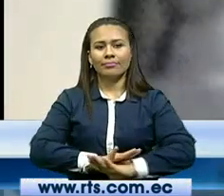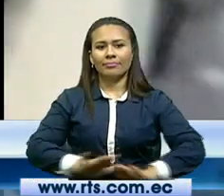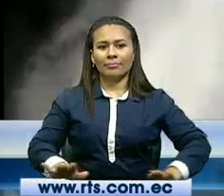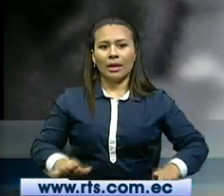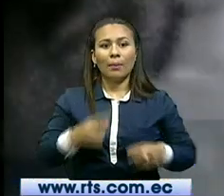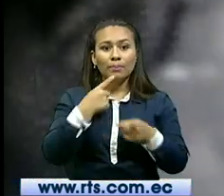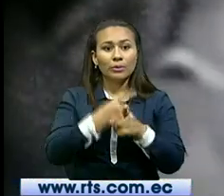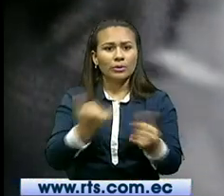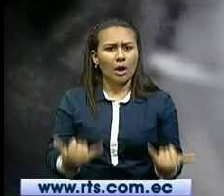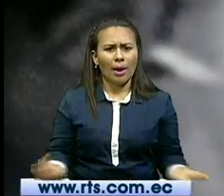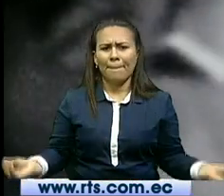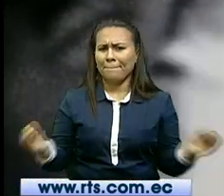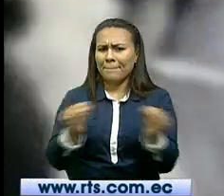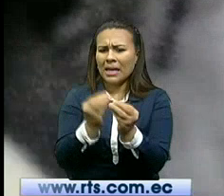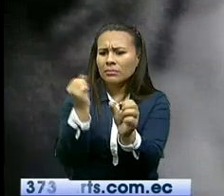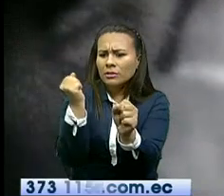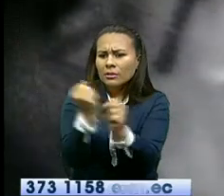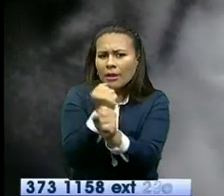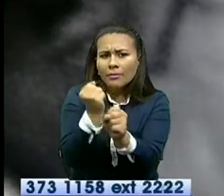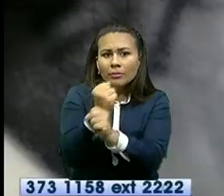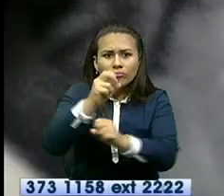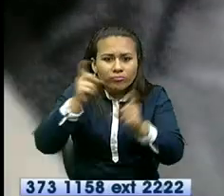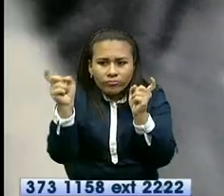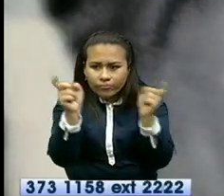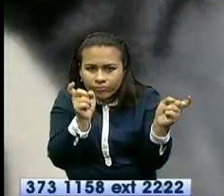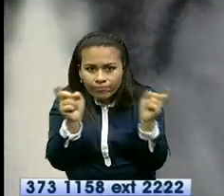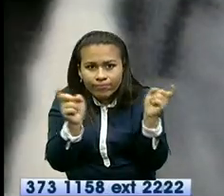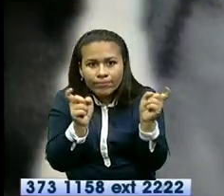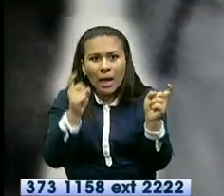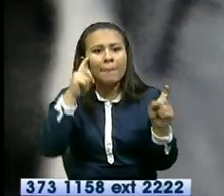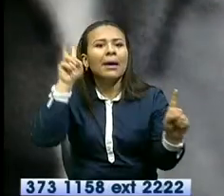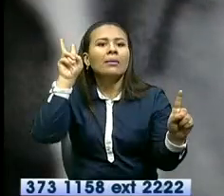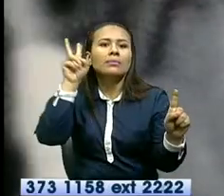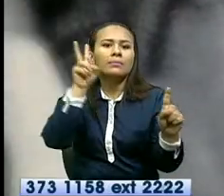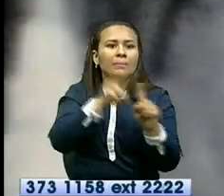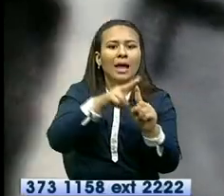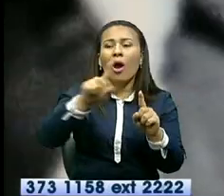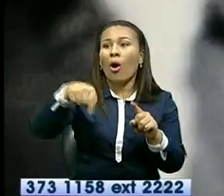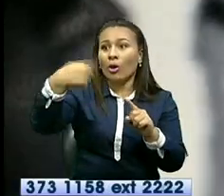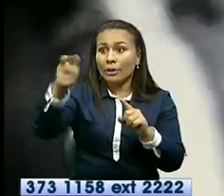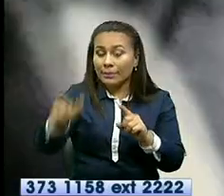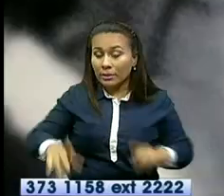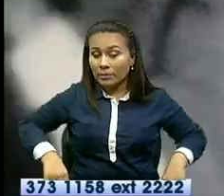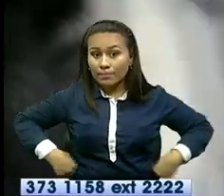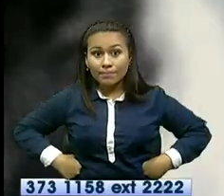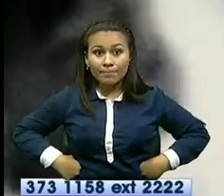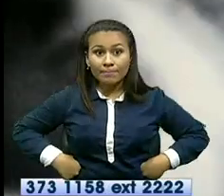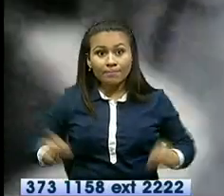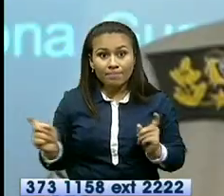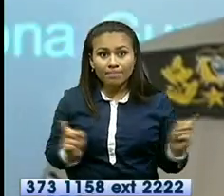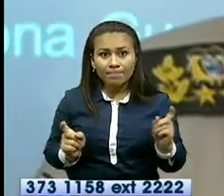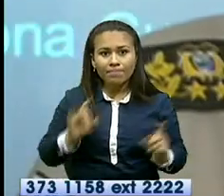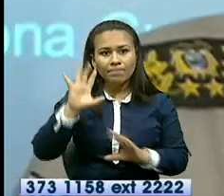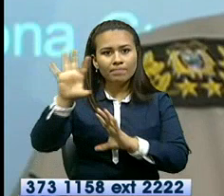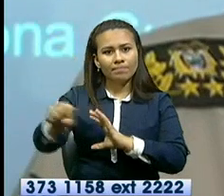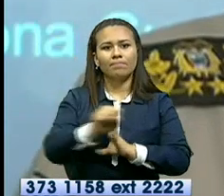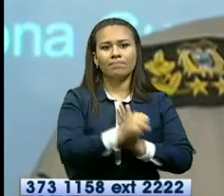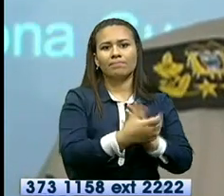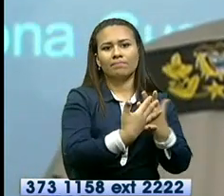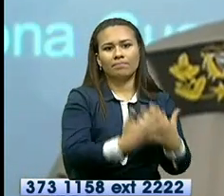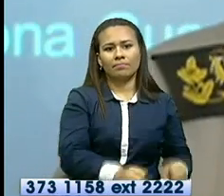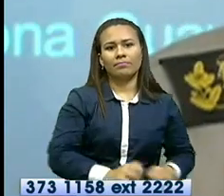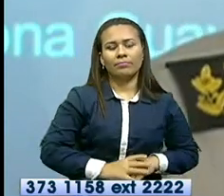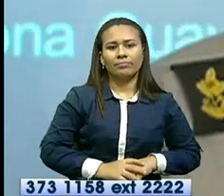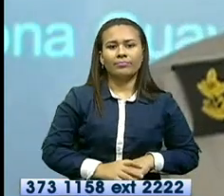se intensifican los operativos sigilosos para atrapar a aquellos que cometen este tipo de delitos. Dentro de los